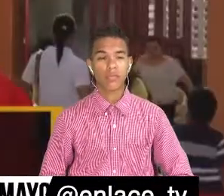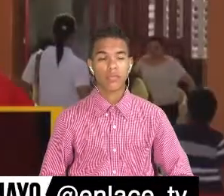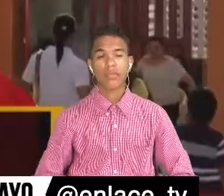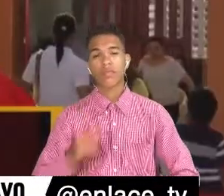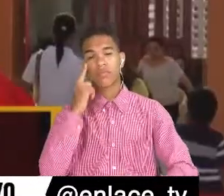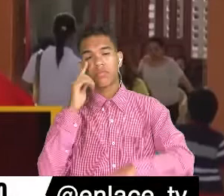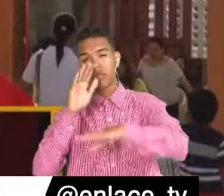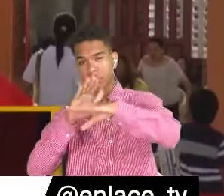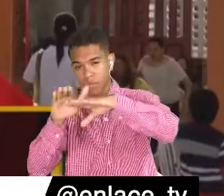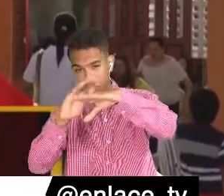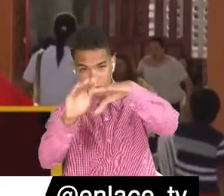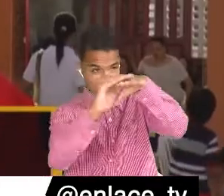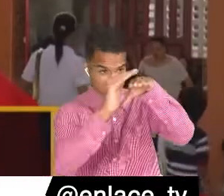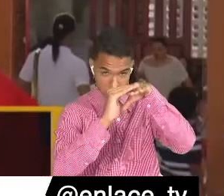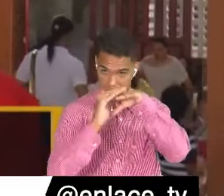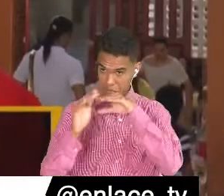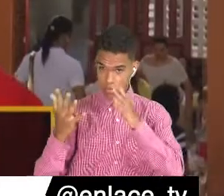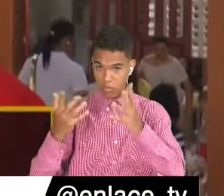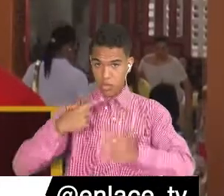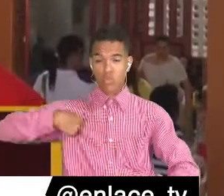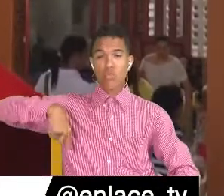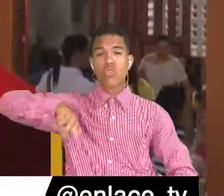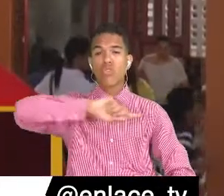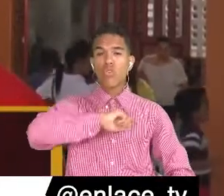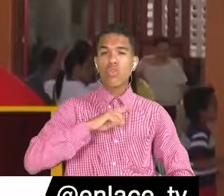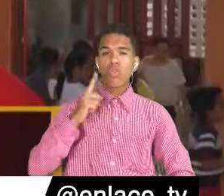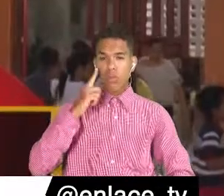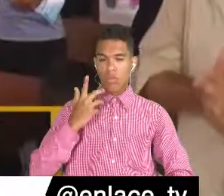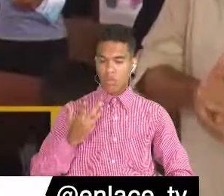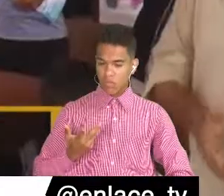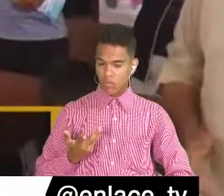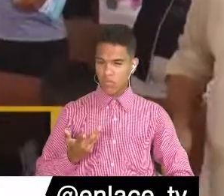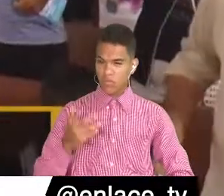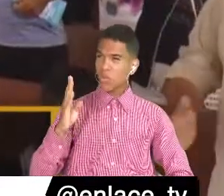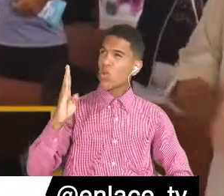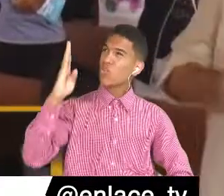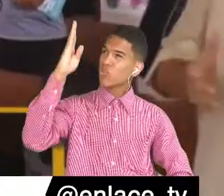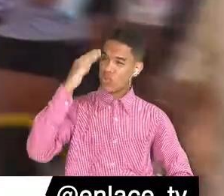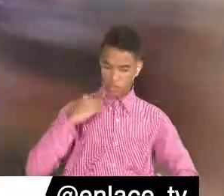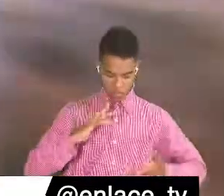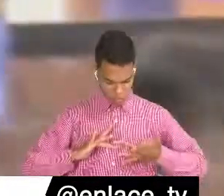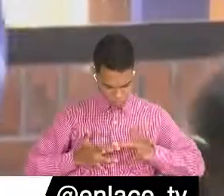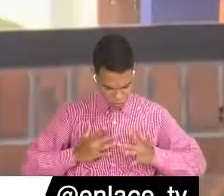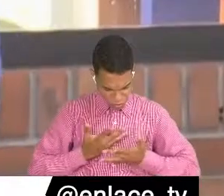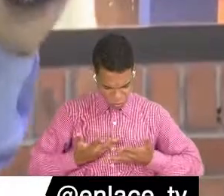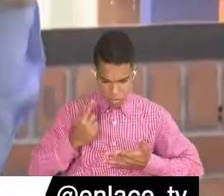Invitación para que nosotros sanemos, dejemos que Dios sane nuestro corazón.